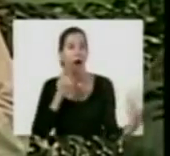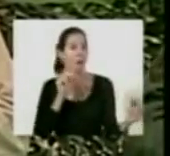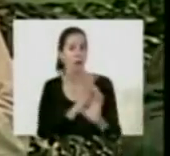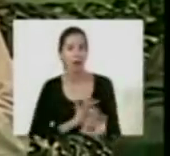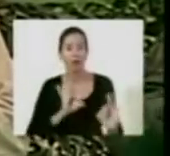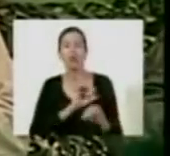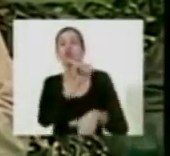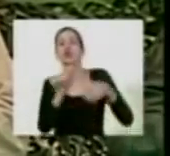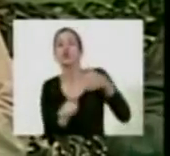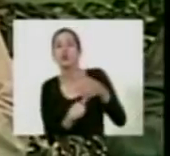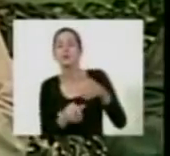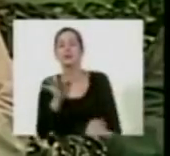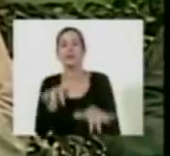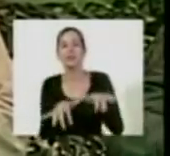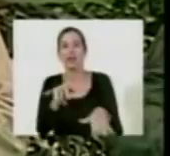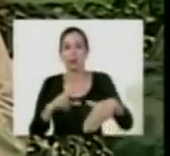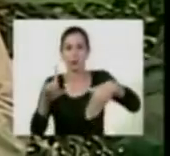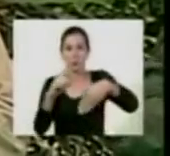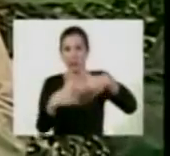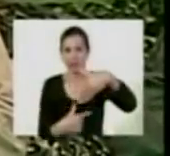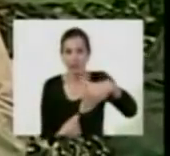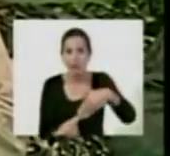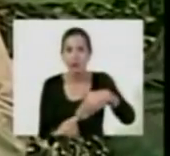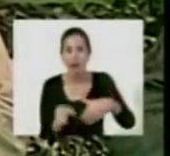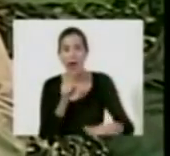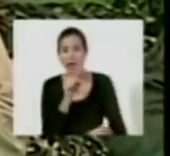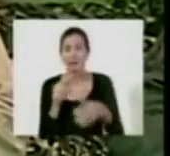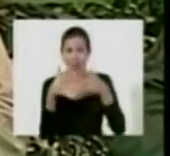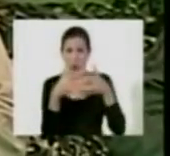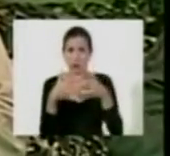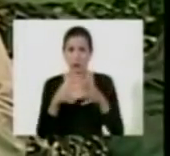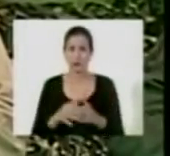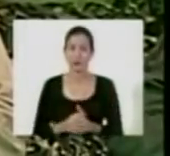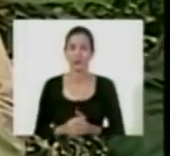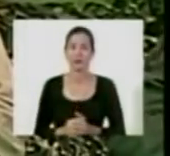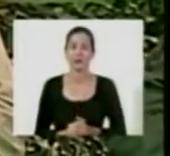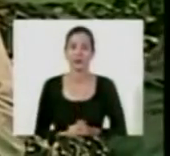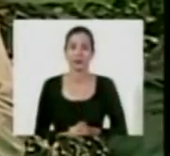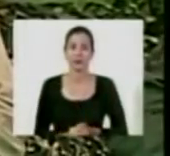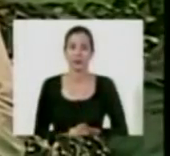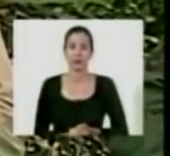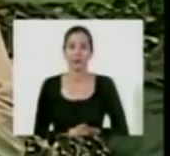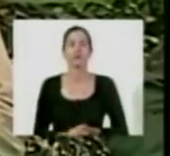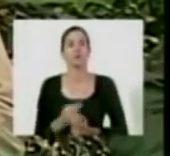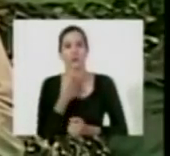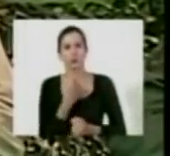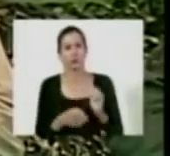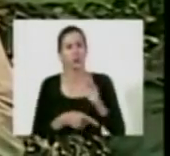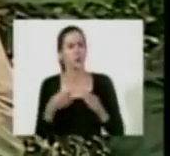del hemisferio occidental del Departamento de Estado. Les hemos dicho,